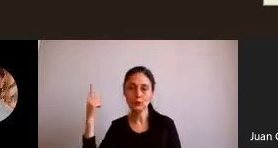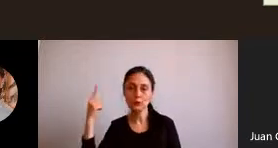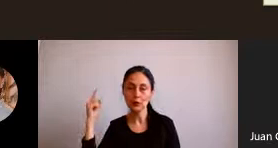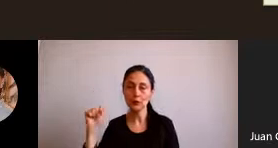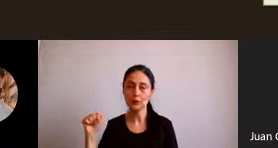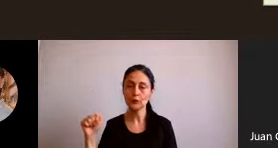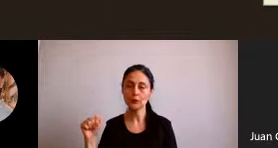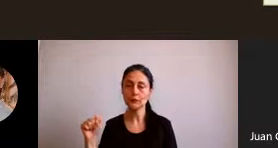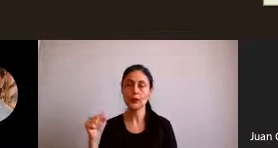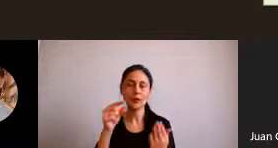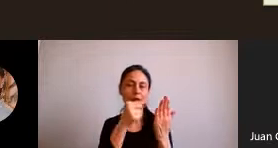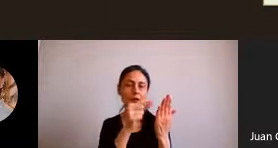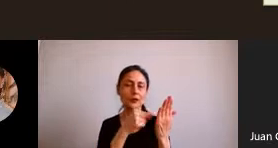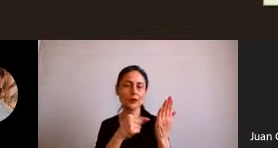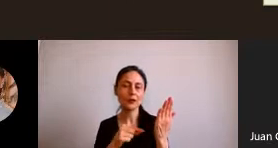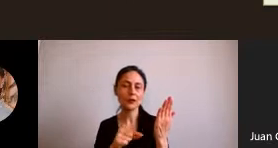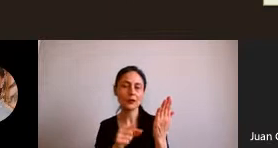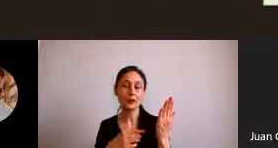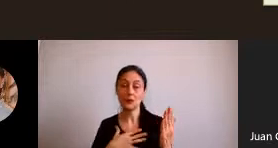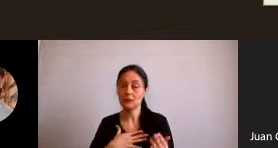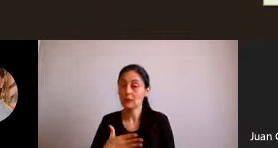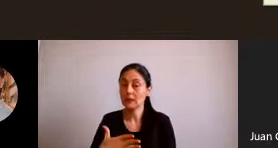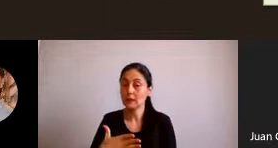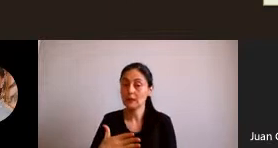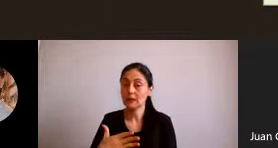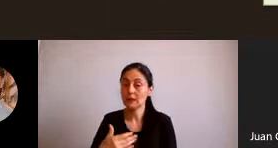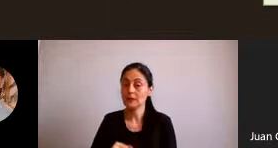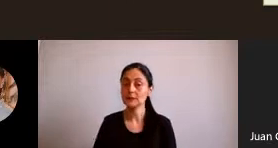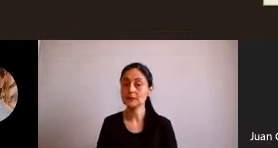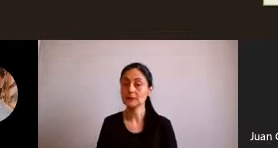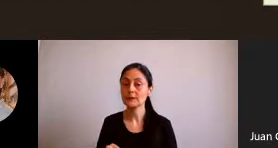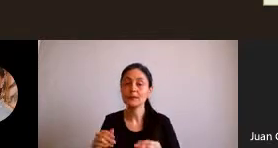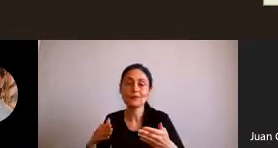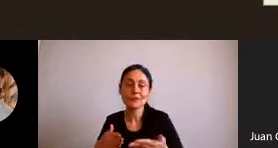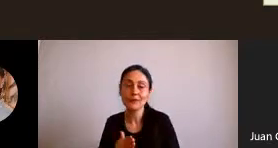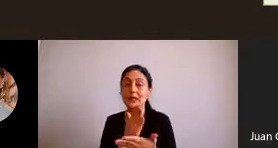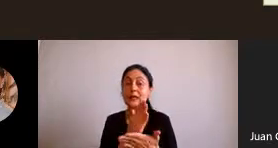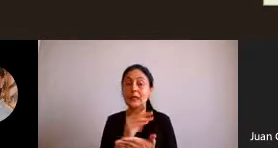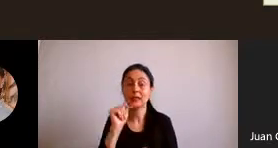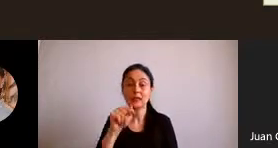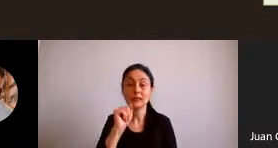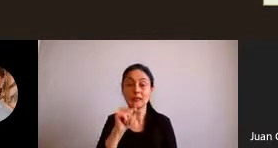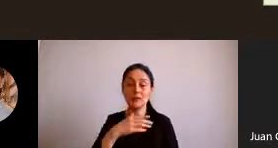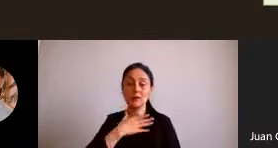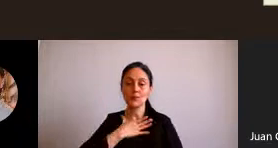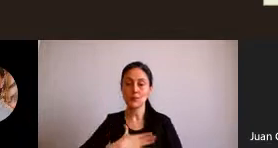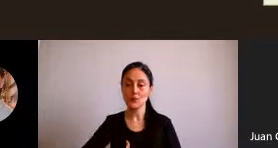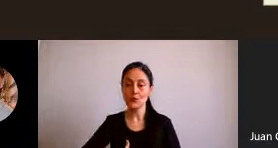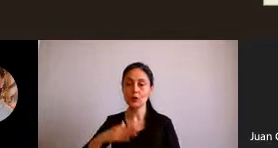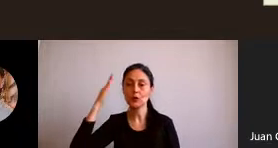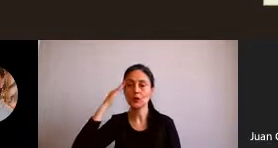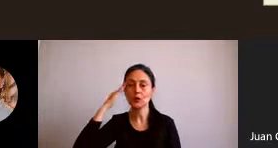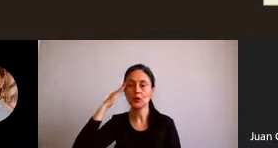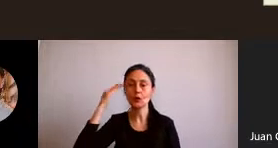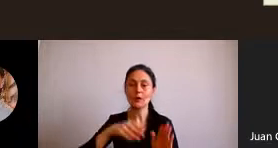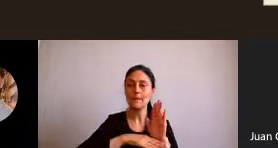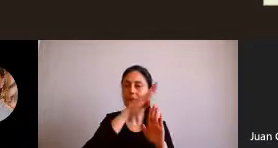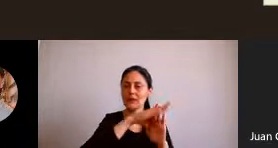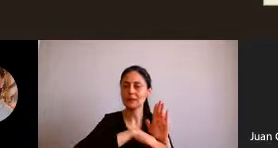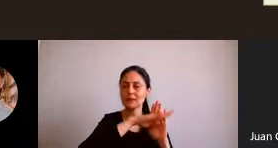puntajes esperados, es decir, aquí la gente ingresó con puntajes más altos, tanto a nivel motor, tanto a nivel cognitivo, es decir, cómo estaba